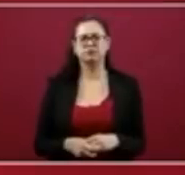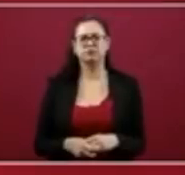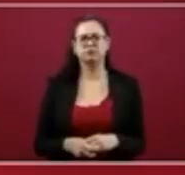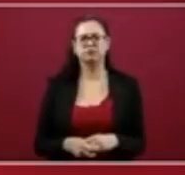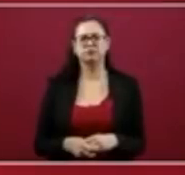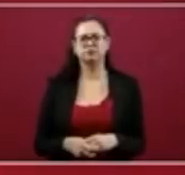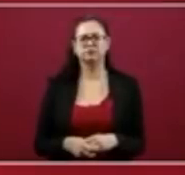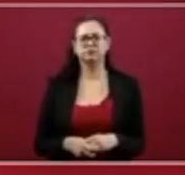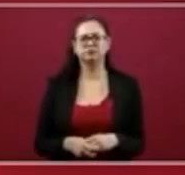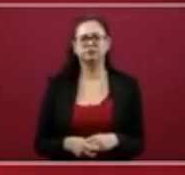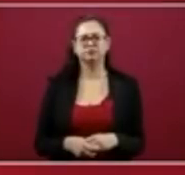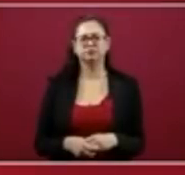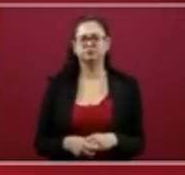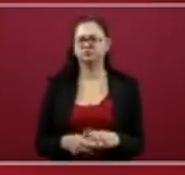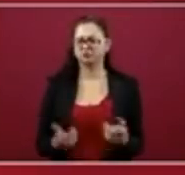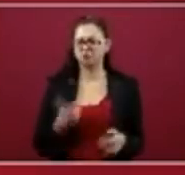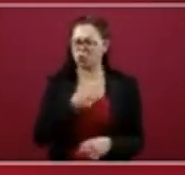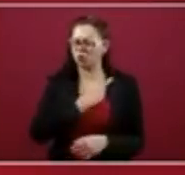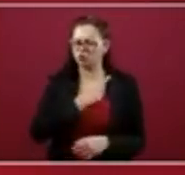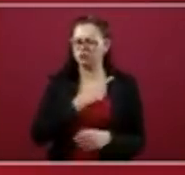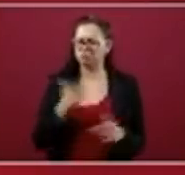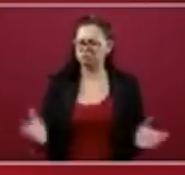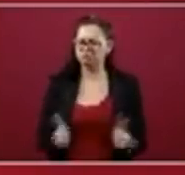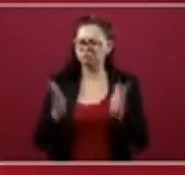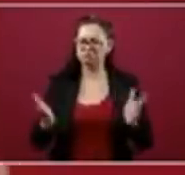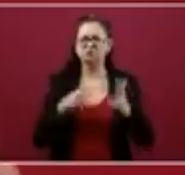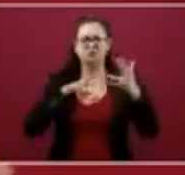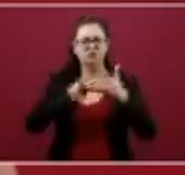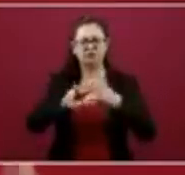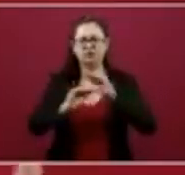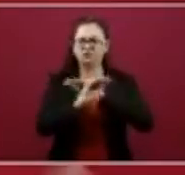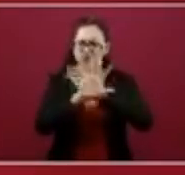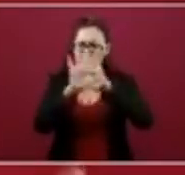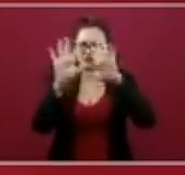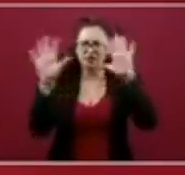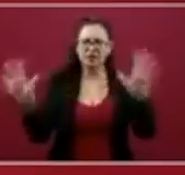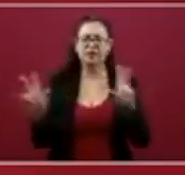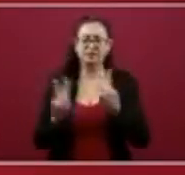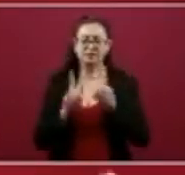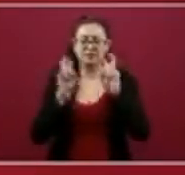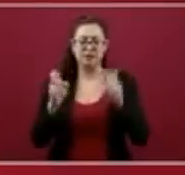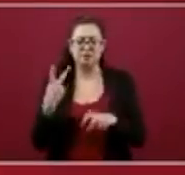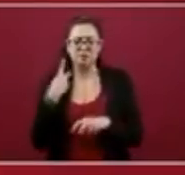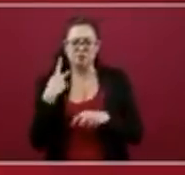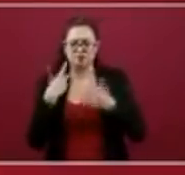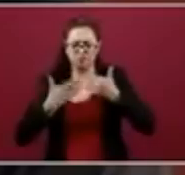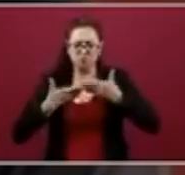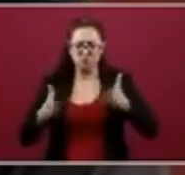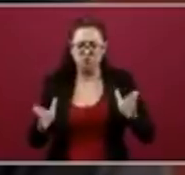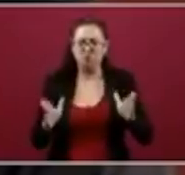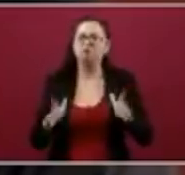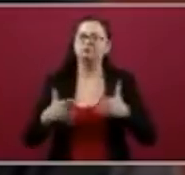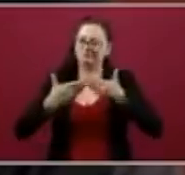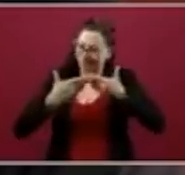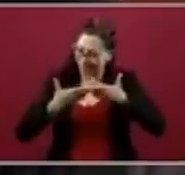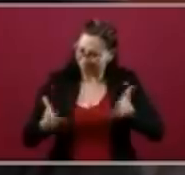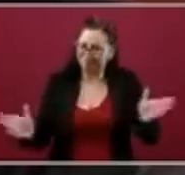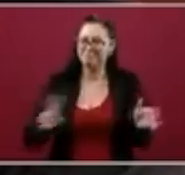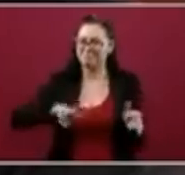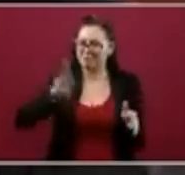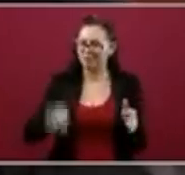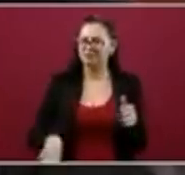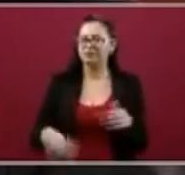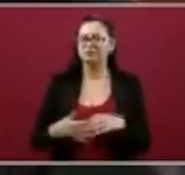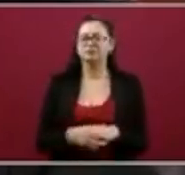Y estamos a favor de la transparencia, de que la vida pública sea cada vez más pública. Esto de